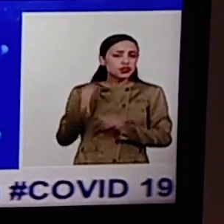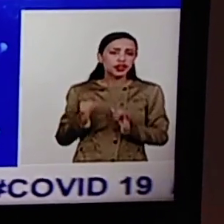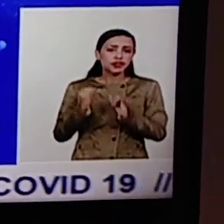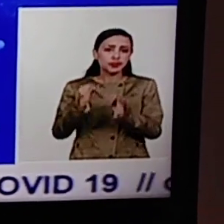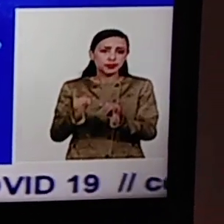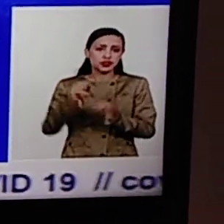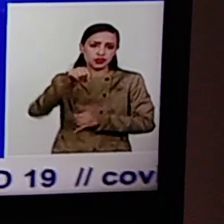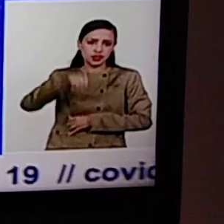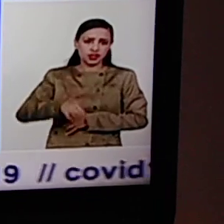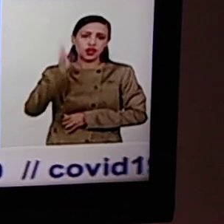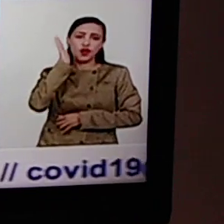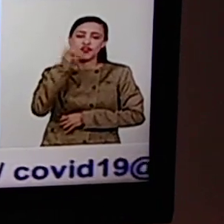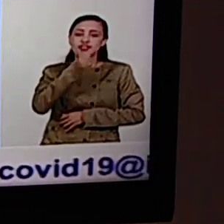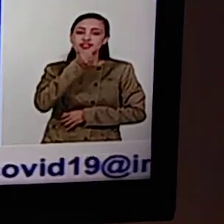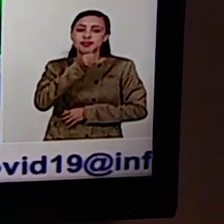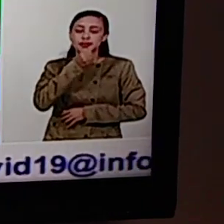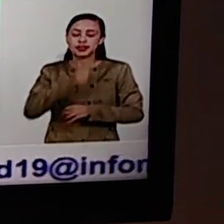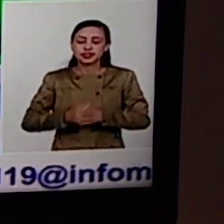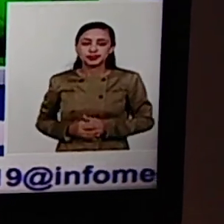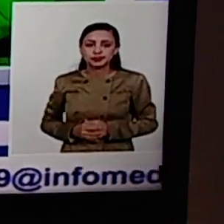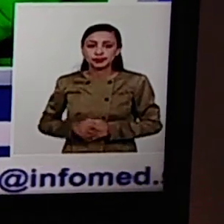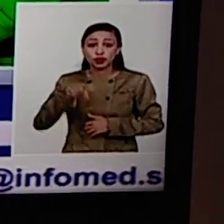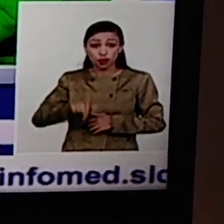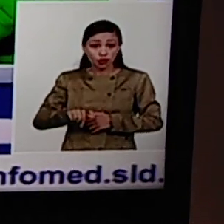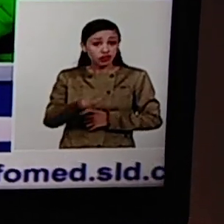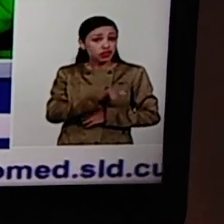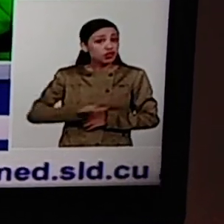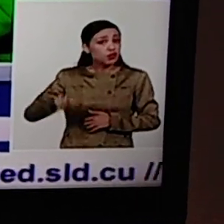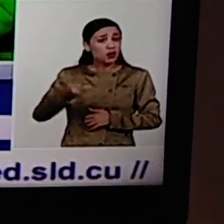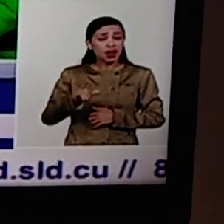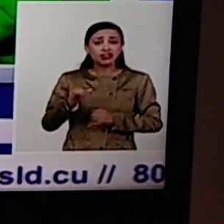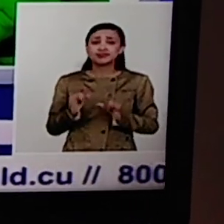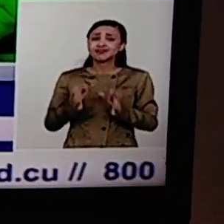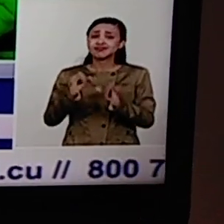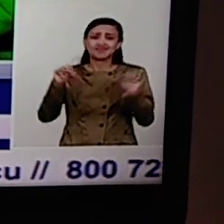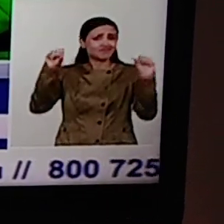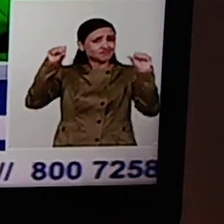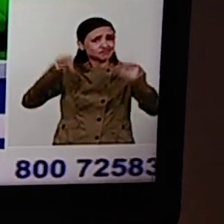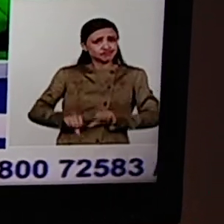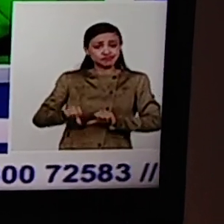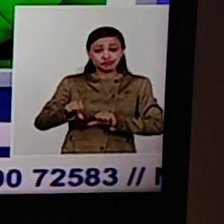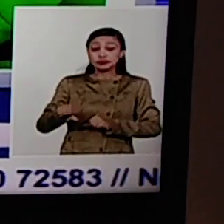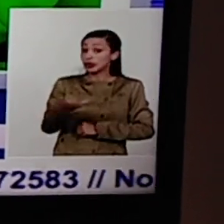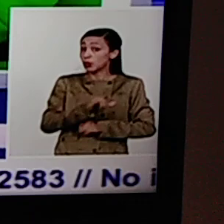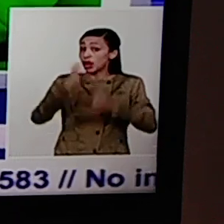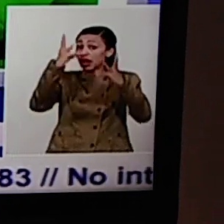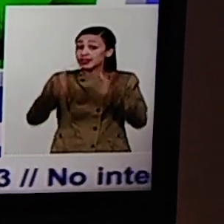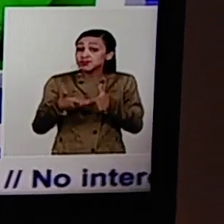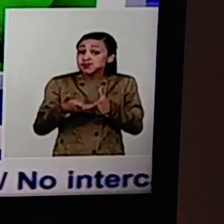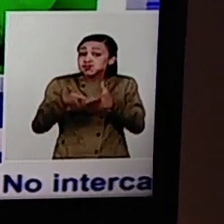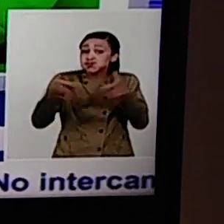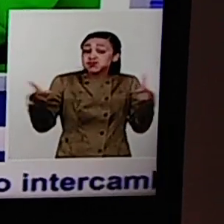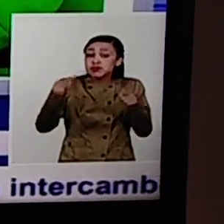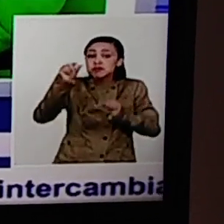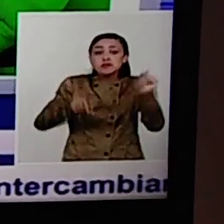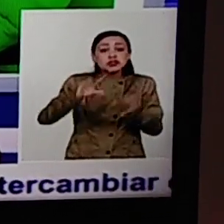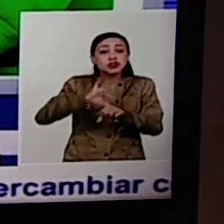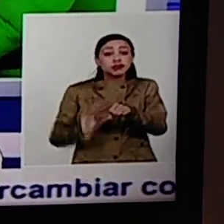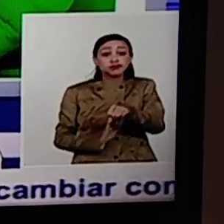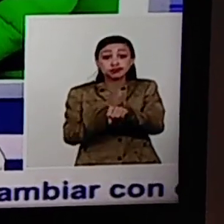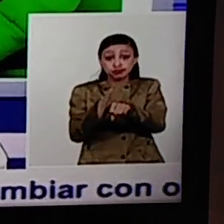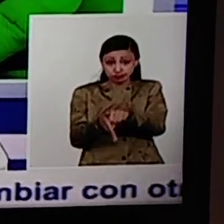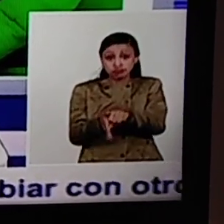aquí. Hoy nuevamente con indicadores desfavorables, incluso con un número mayor de casos confirmados,